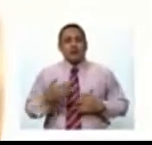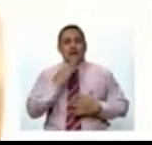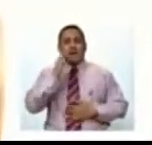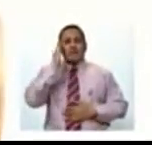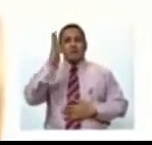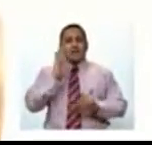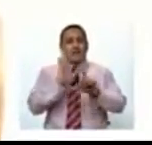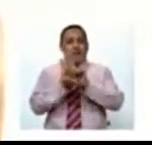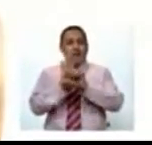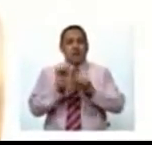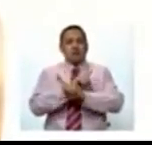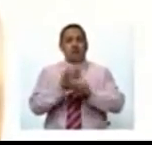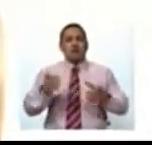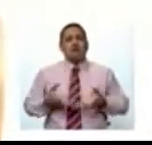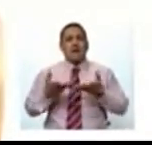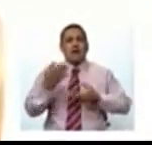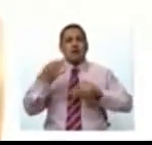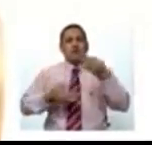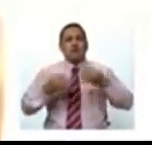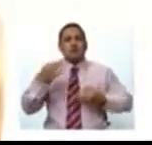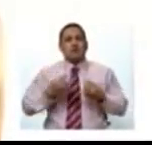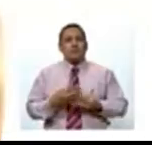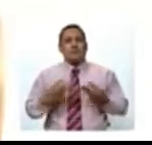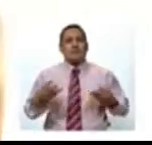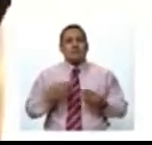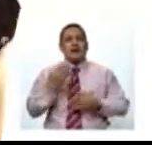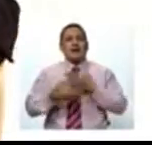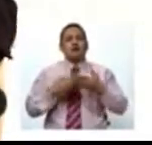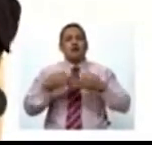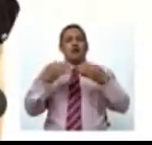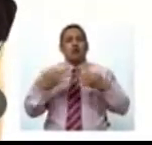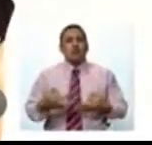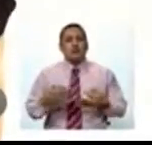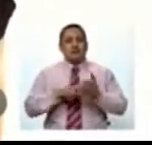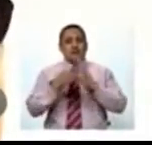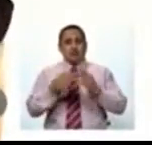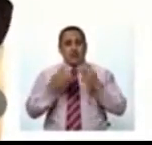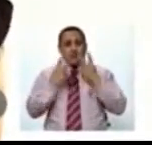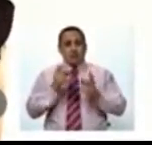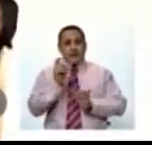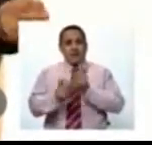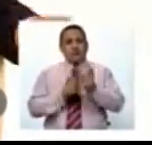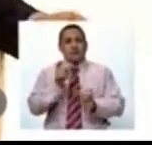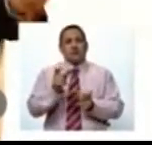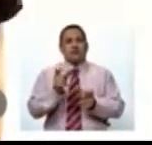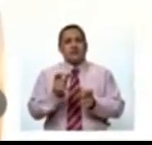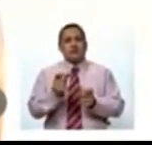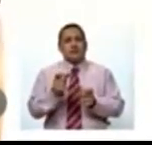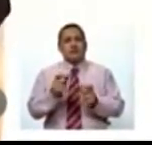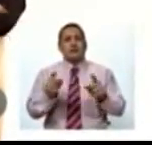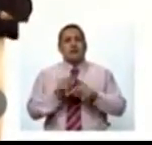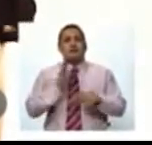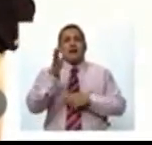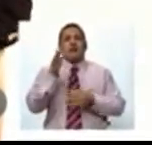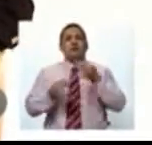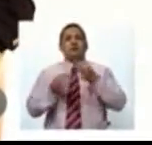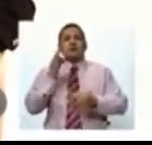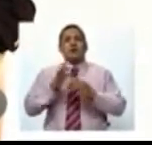las reglas no genera los presupuestos materiales para que eso se cumpla. Y por eso los ciudadanos recurren a la